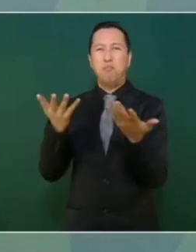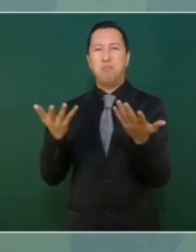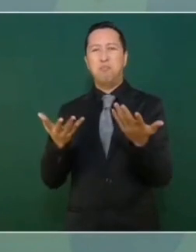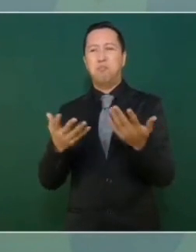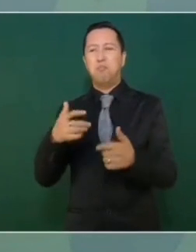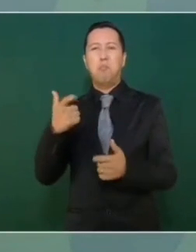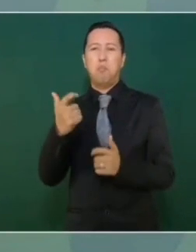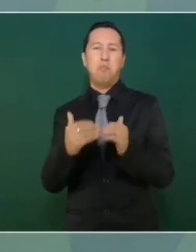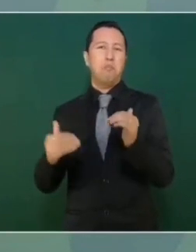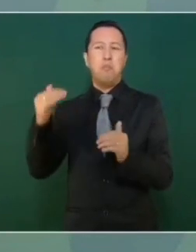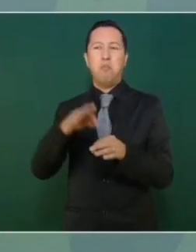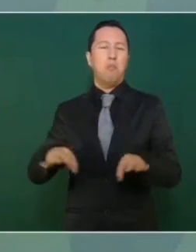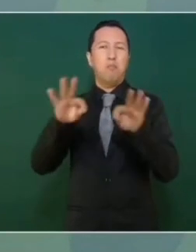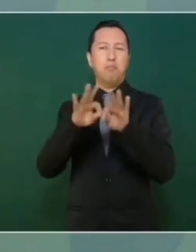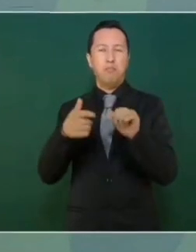y muy corruptos,